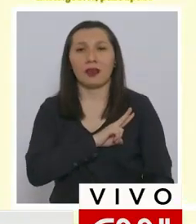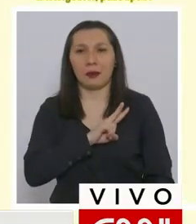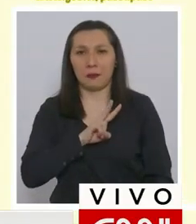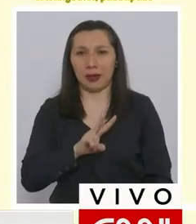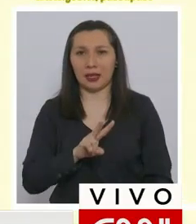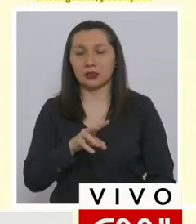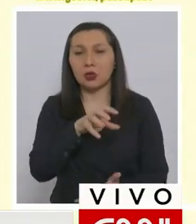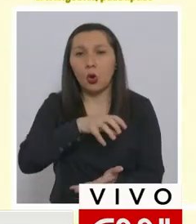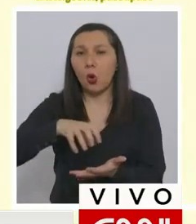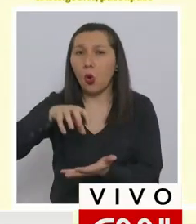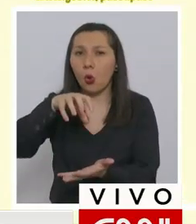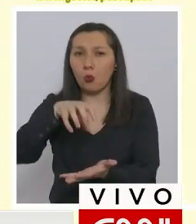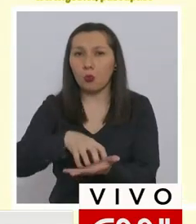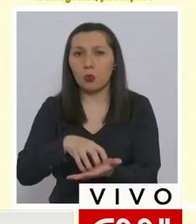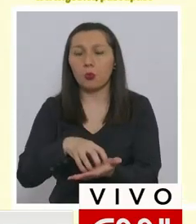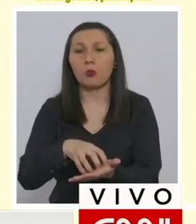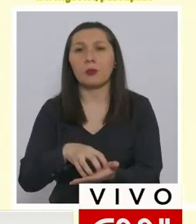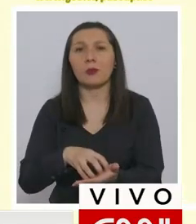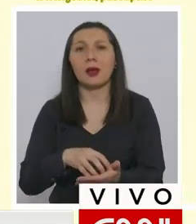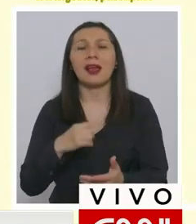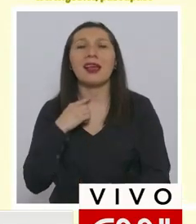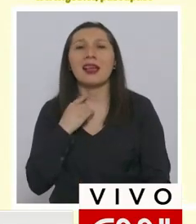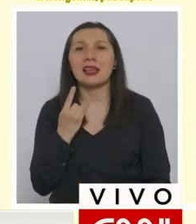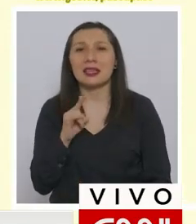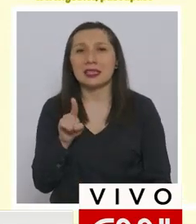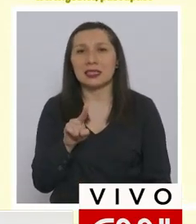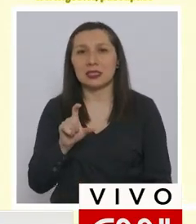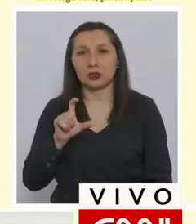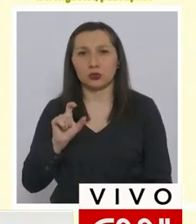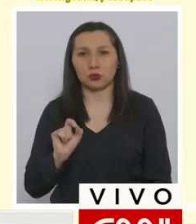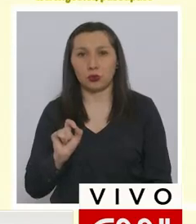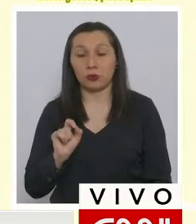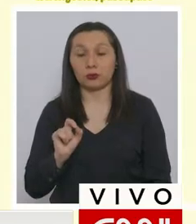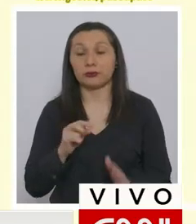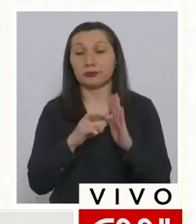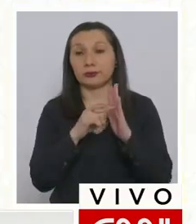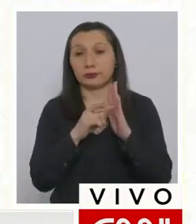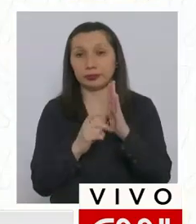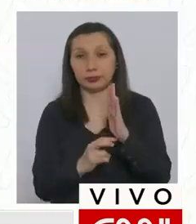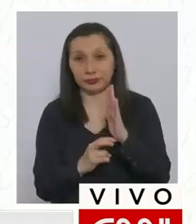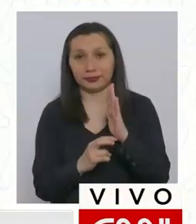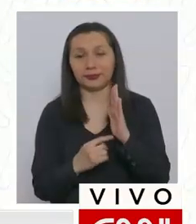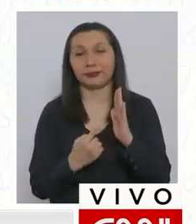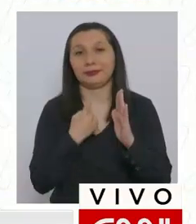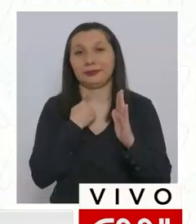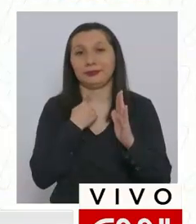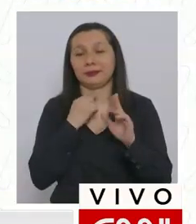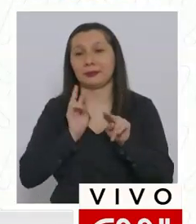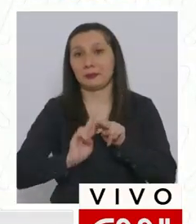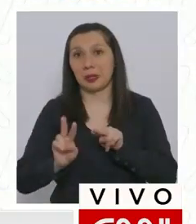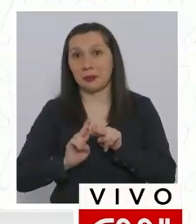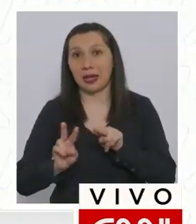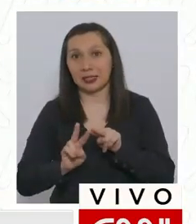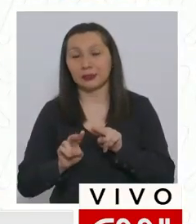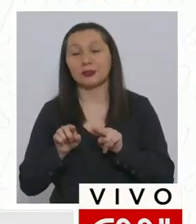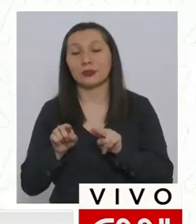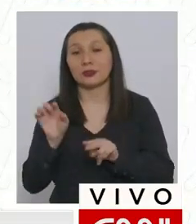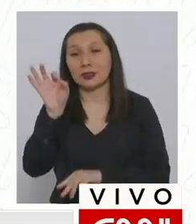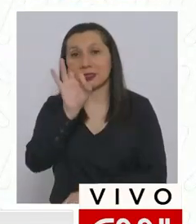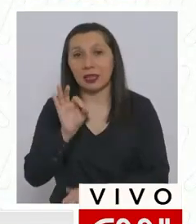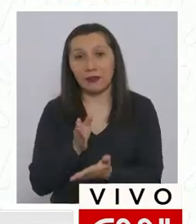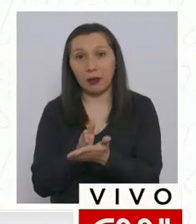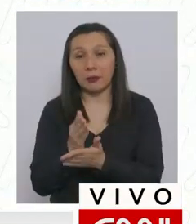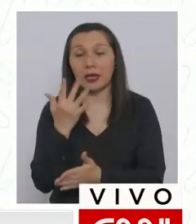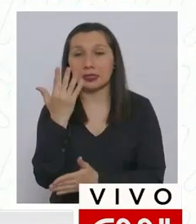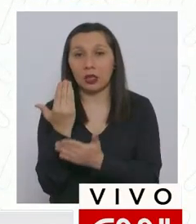siguiente. Avanzan a apertura inicial a partir del sábado a las 5 de la mañana